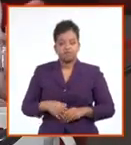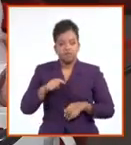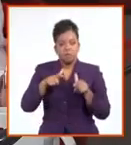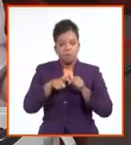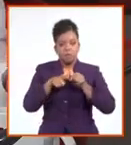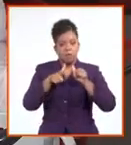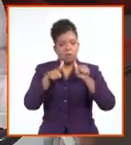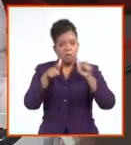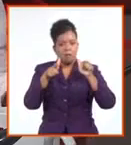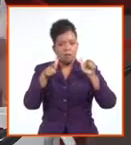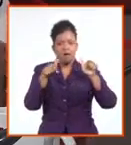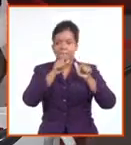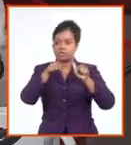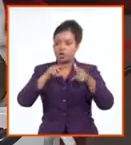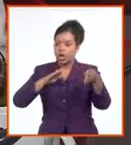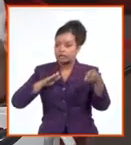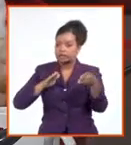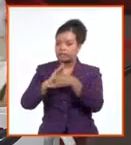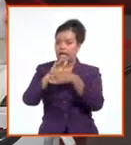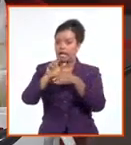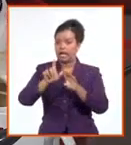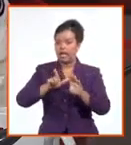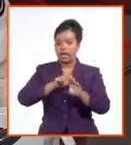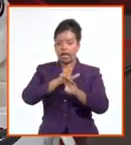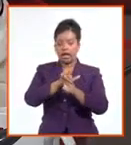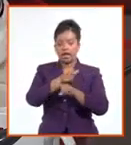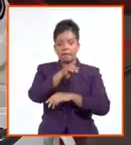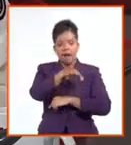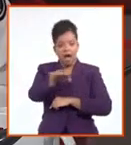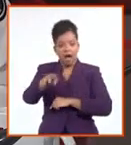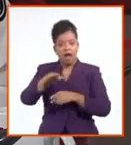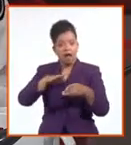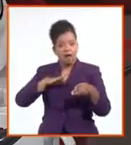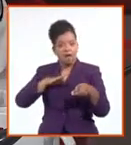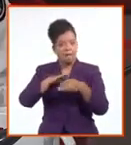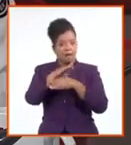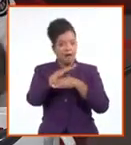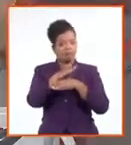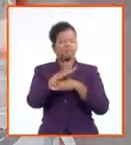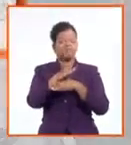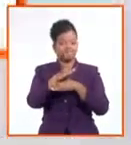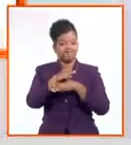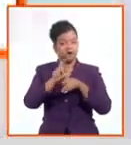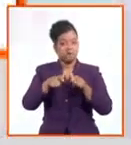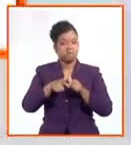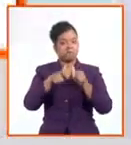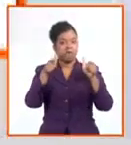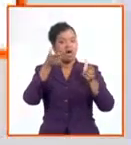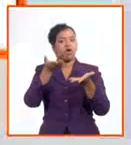crecimiento del tema migratorio, es decir, de las salidas ilegales del país por la vía marítima. Si comparamos con años